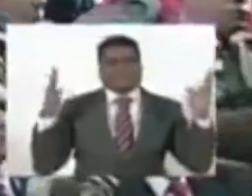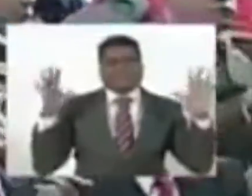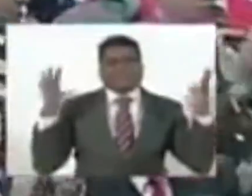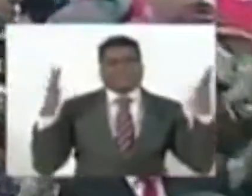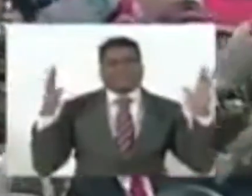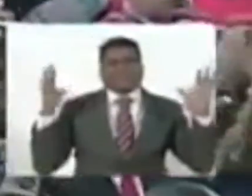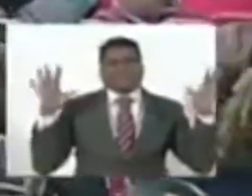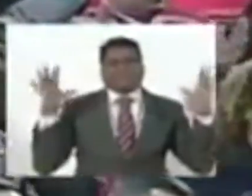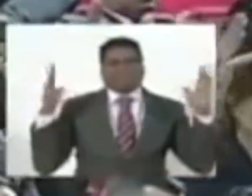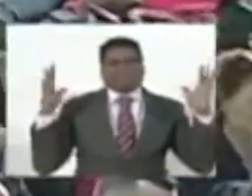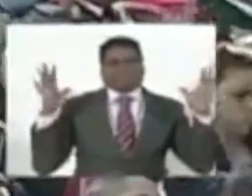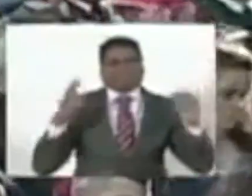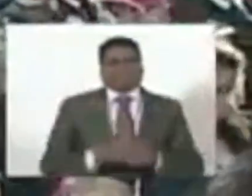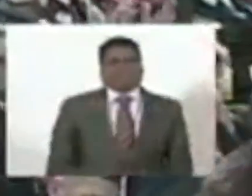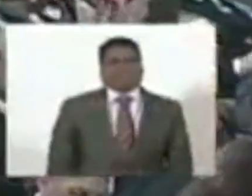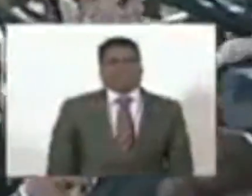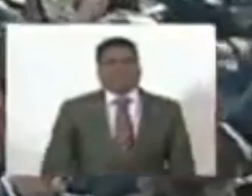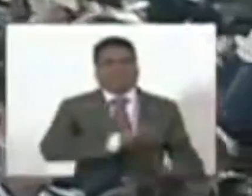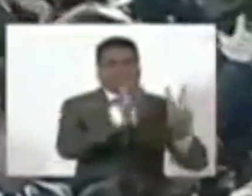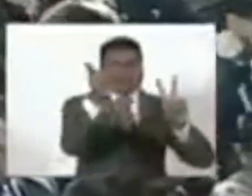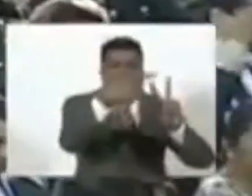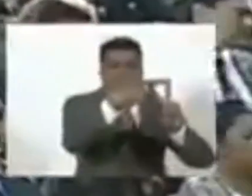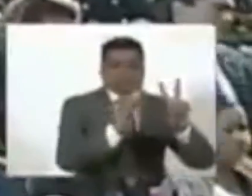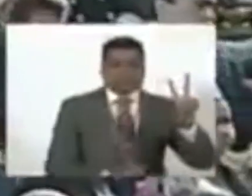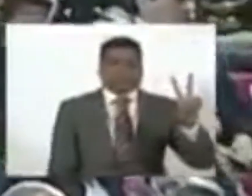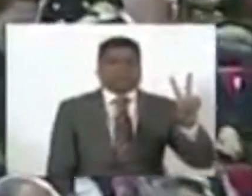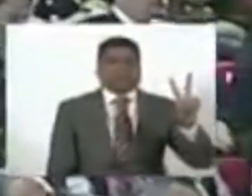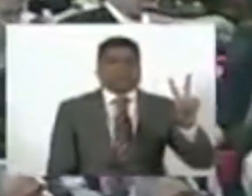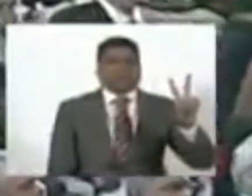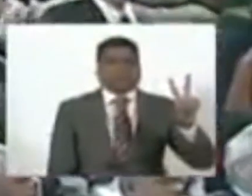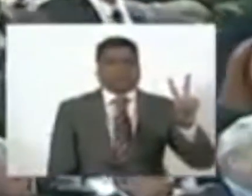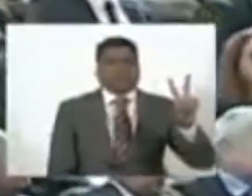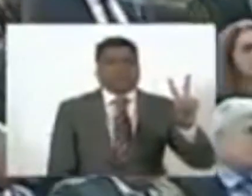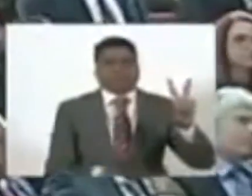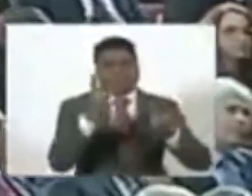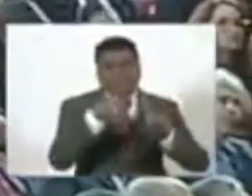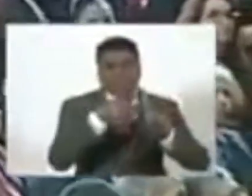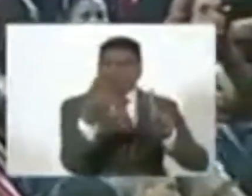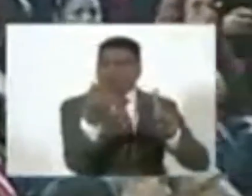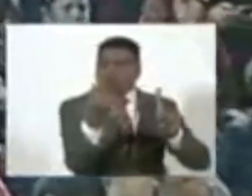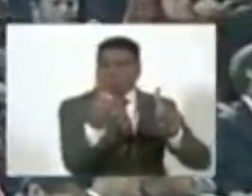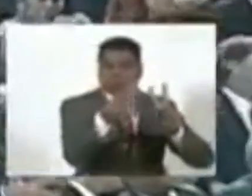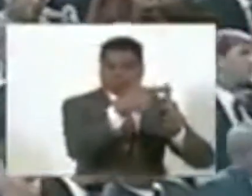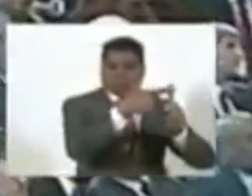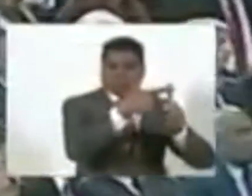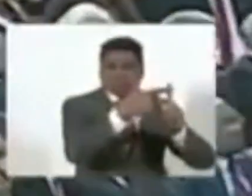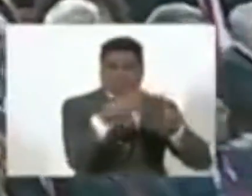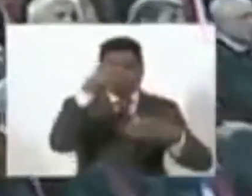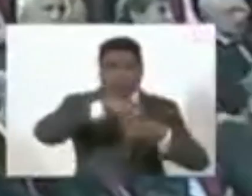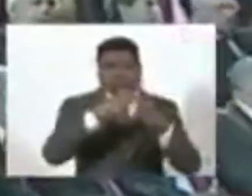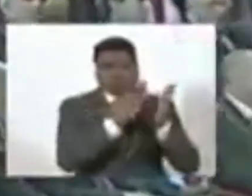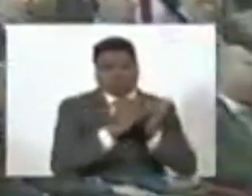El mandatario aseguró que el gobernante Partido Socialista Unido de Venezuela pondrá en marcha un mecanismo de verificación de participación